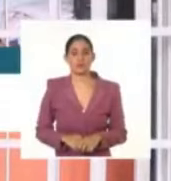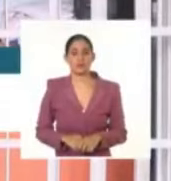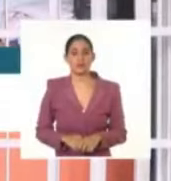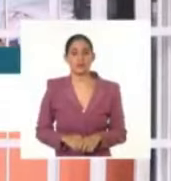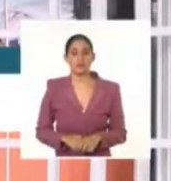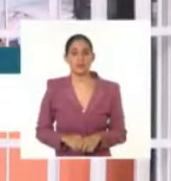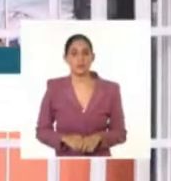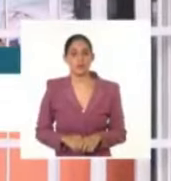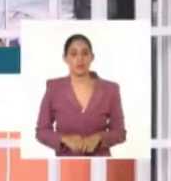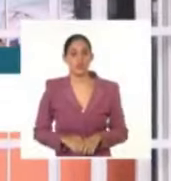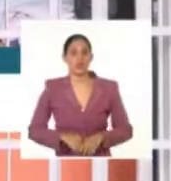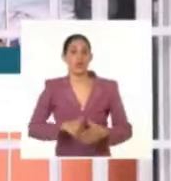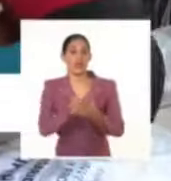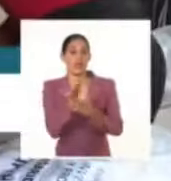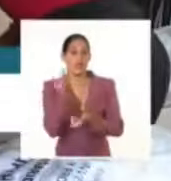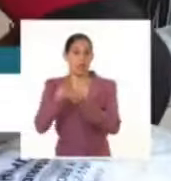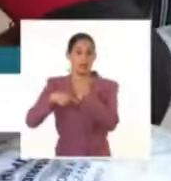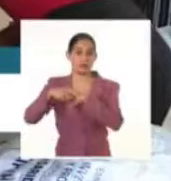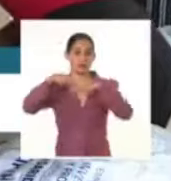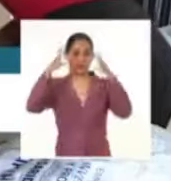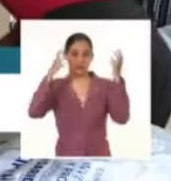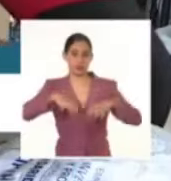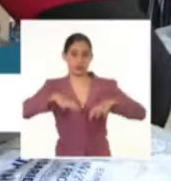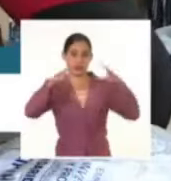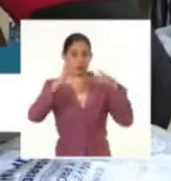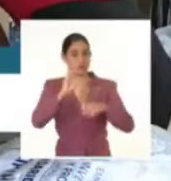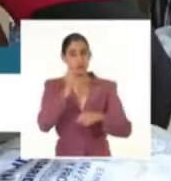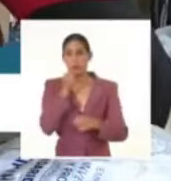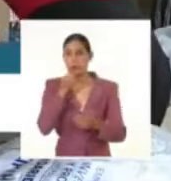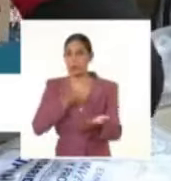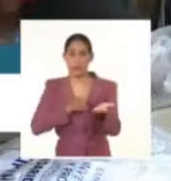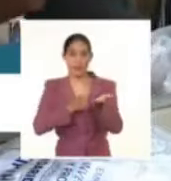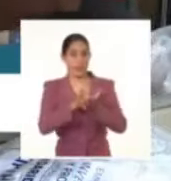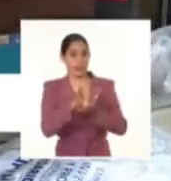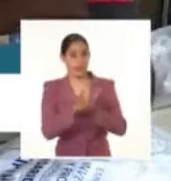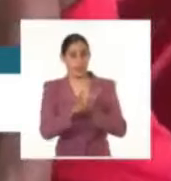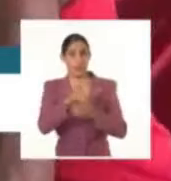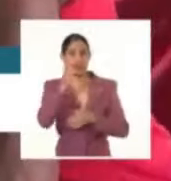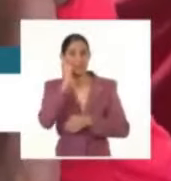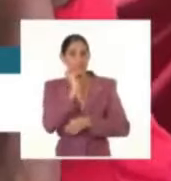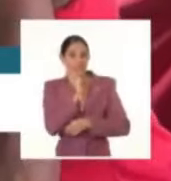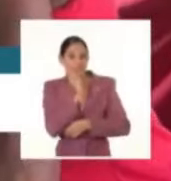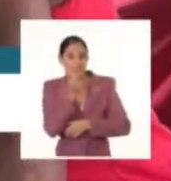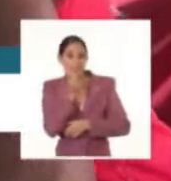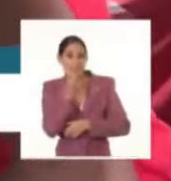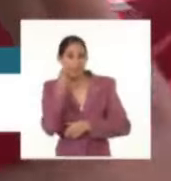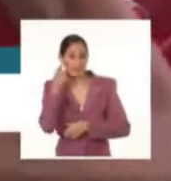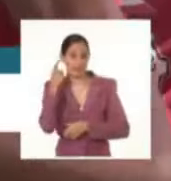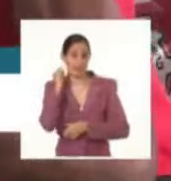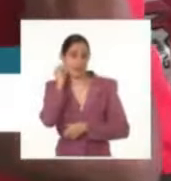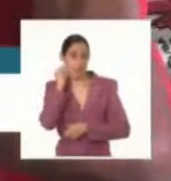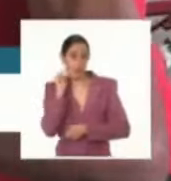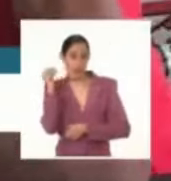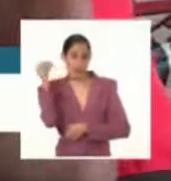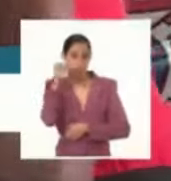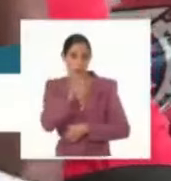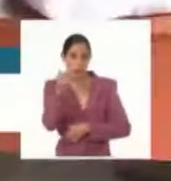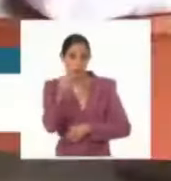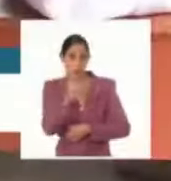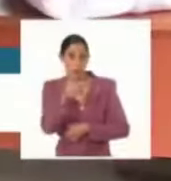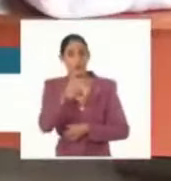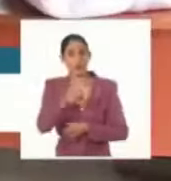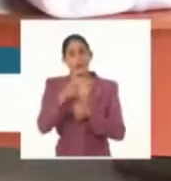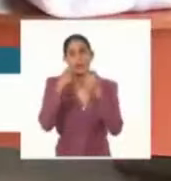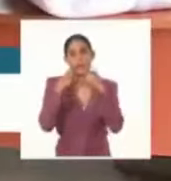El día lluvioso no impidió a Manuela ir a la sede del Comité Municipal de la CTC en Centro Habana en nombre de jubilados del sector